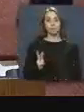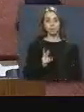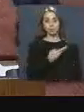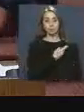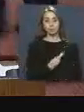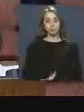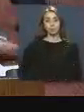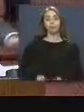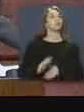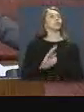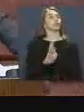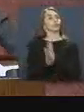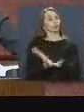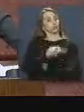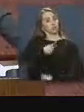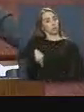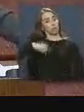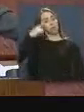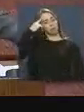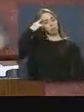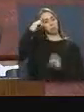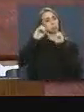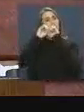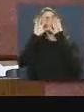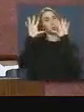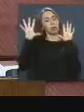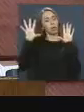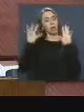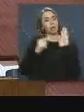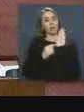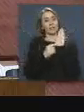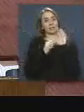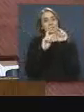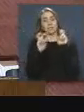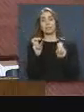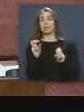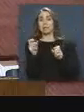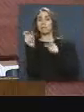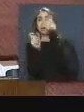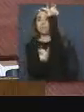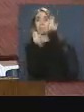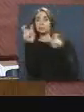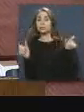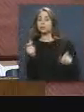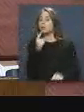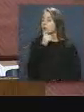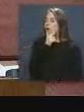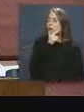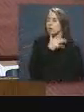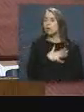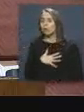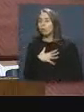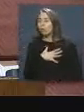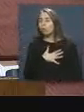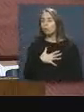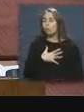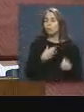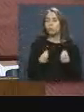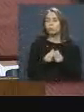presidente, todos tenemos muy claro que este es un tema que ha infundido mucha inquietud en la opinión pública, generando